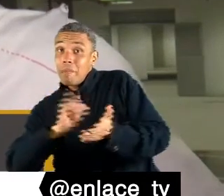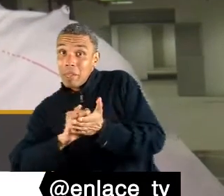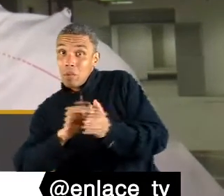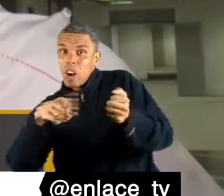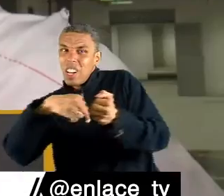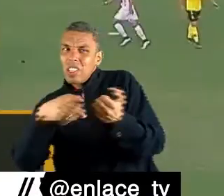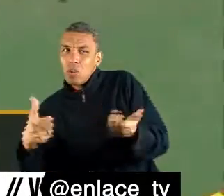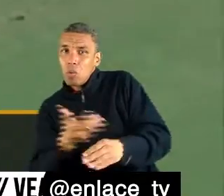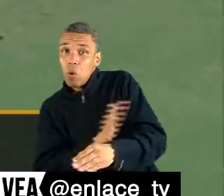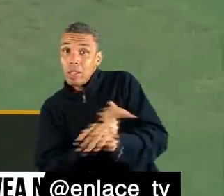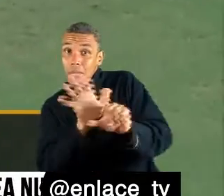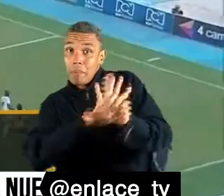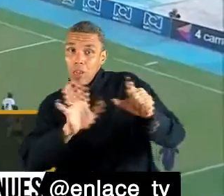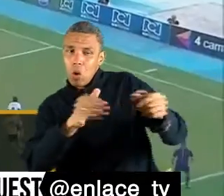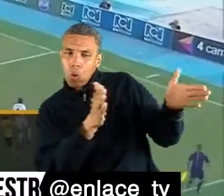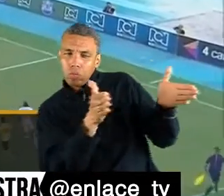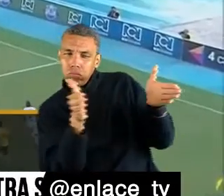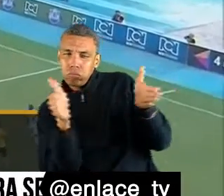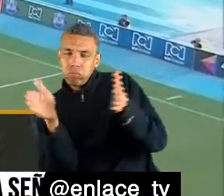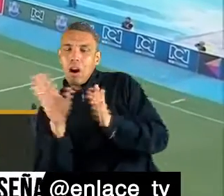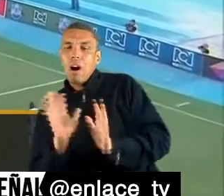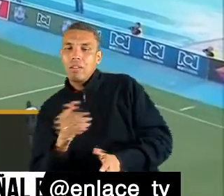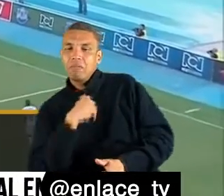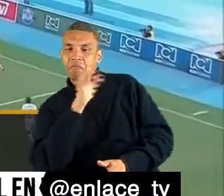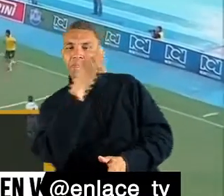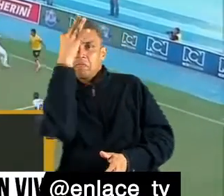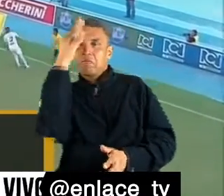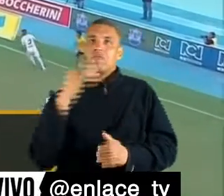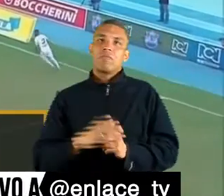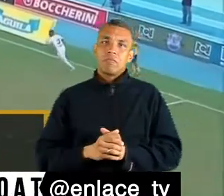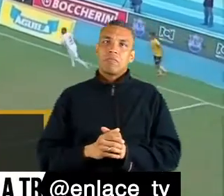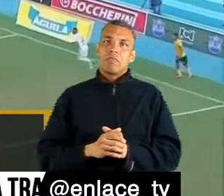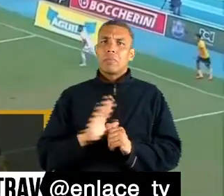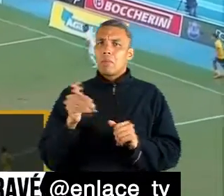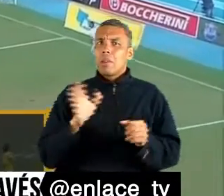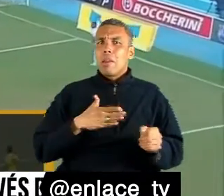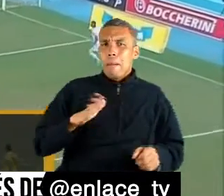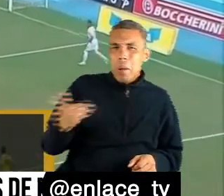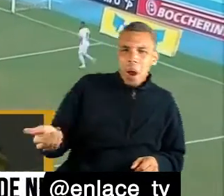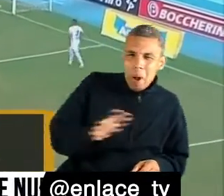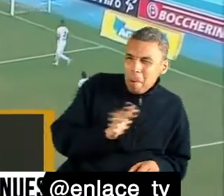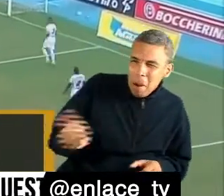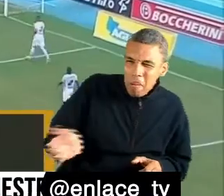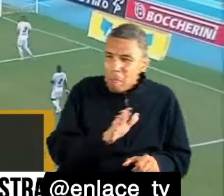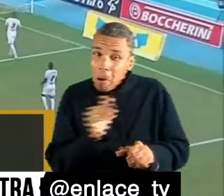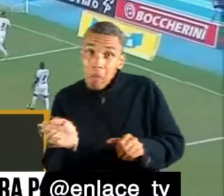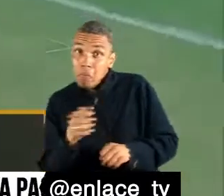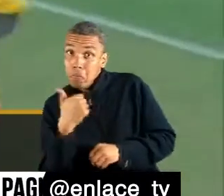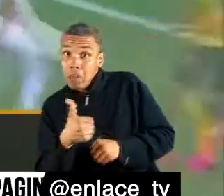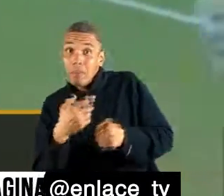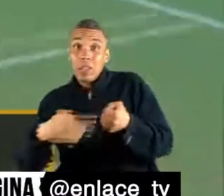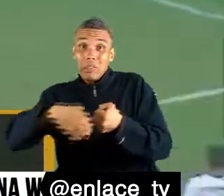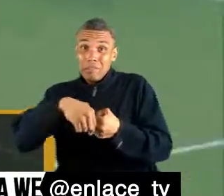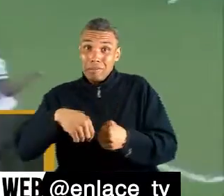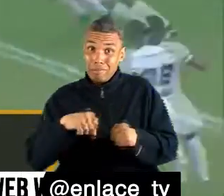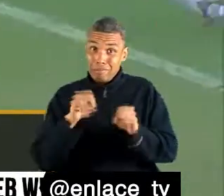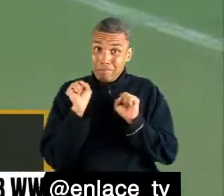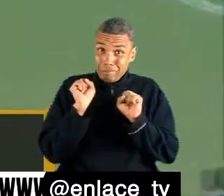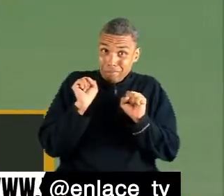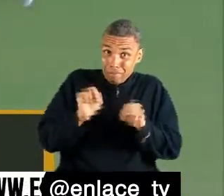sacar ese partido adelante. Después del gol de Patriotas, lo que se vio fue un cotejo falto de buen fútbol, sin que el onceno petrolero diera muestras de quitarse de encima